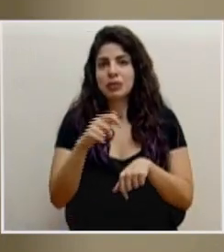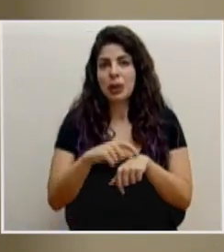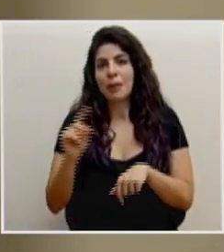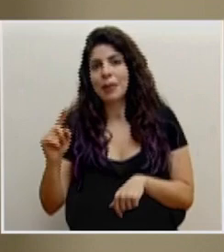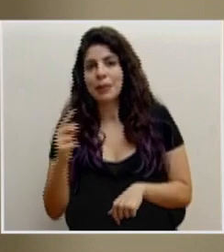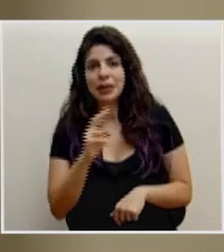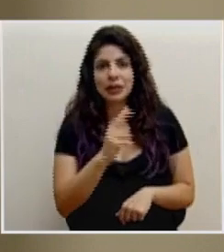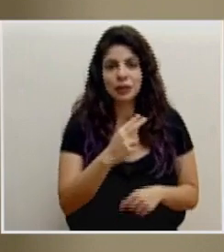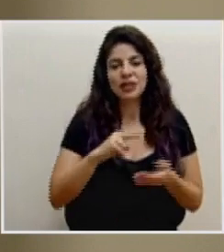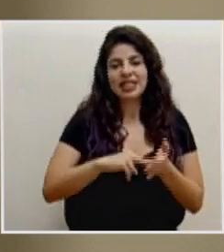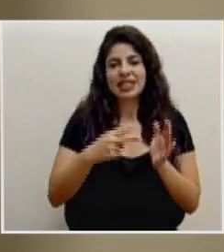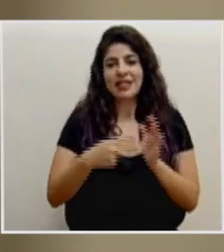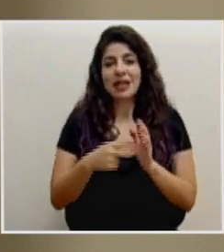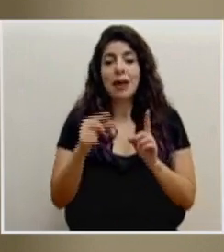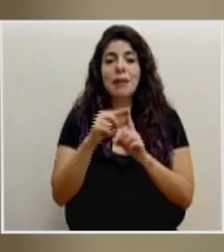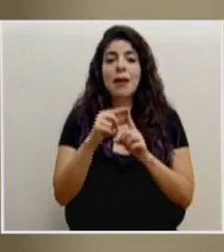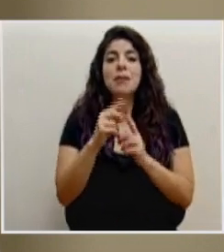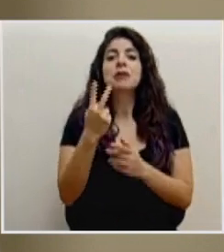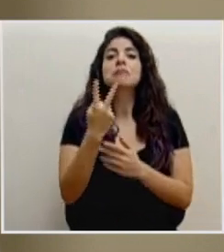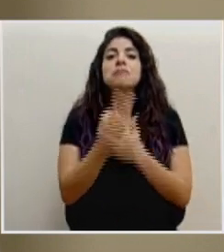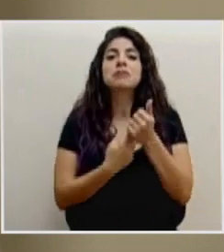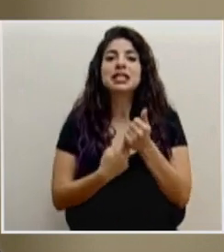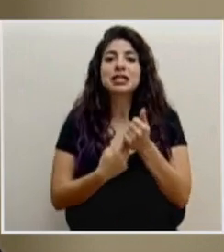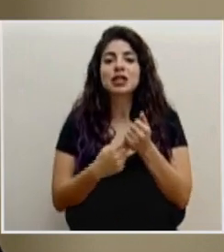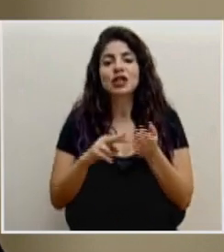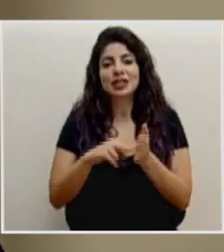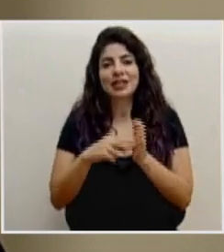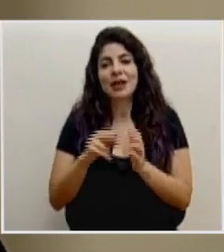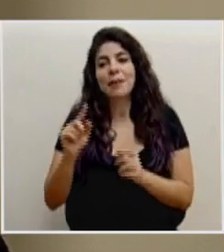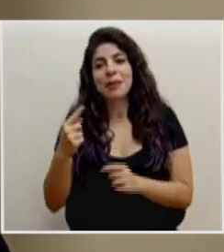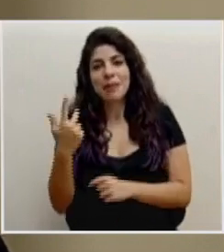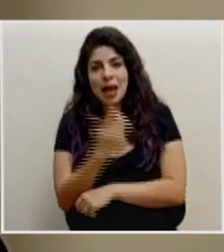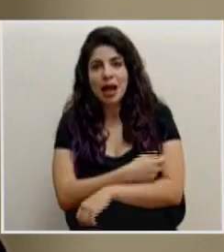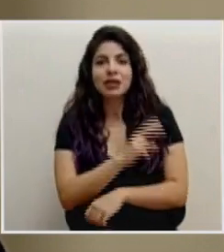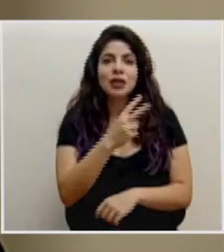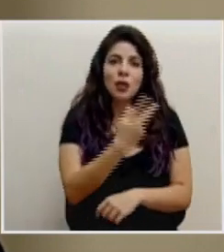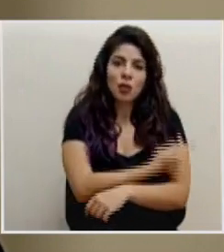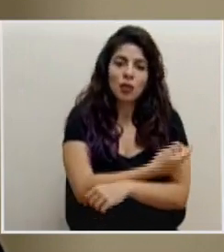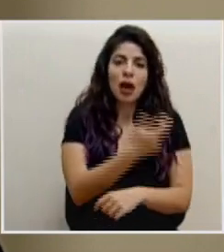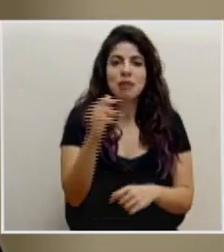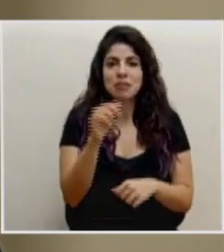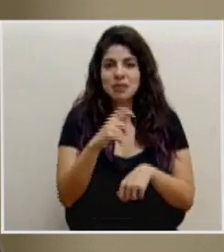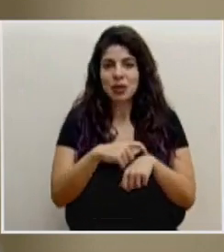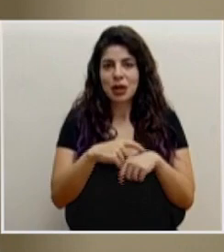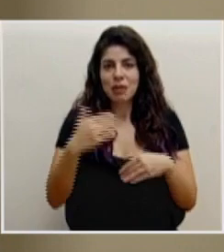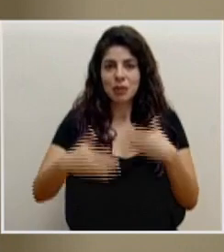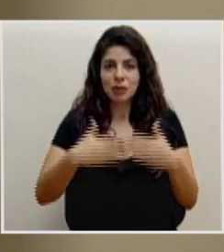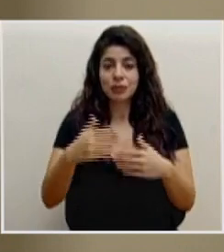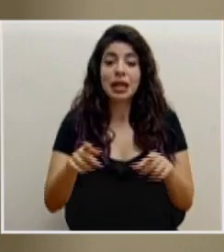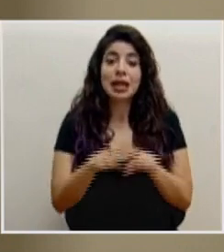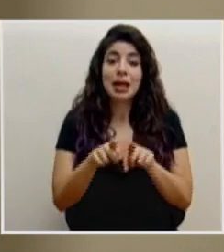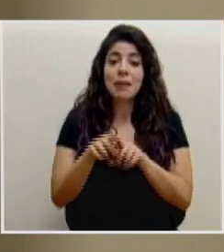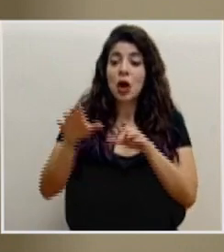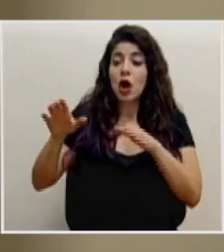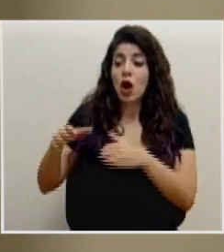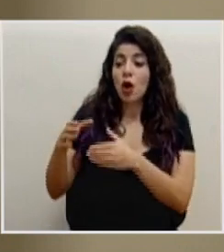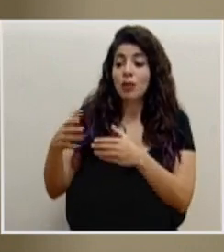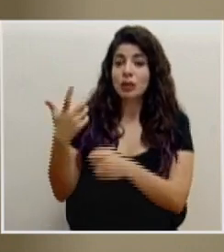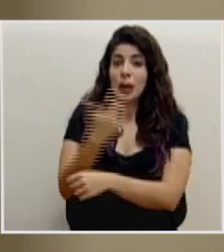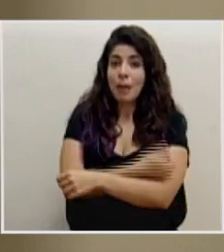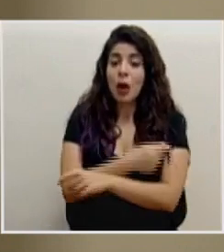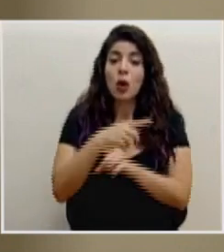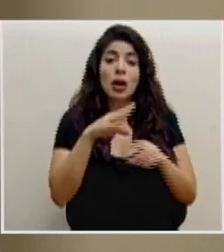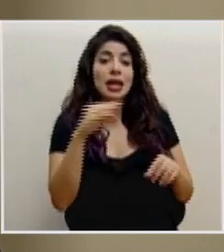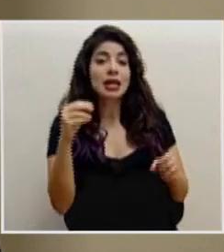que haya un sistema mixto. También a raíz de la decisión de la Comisión de Vacunación y el trabajo técnico